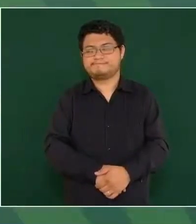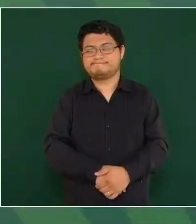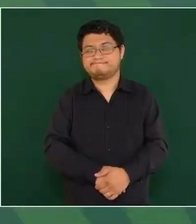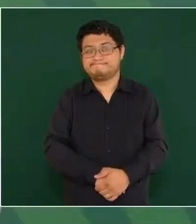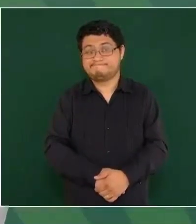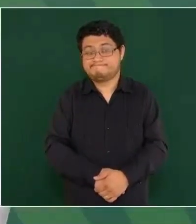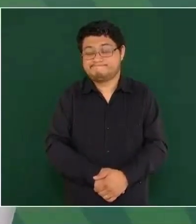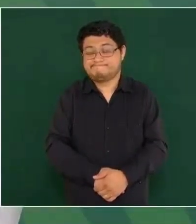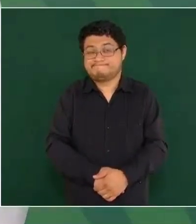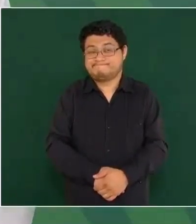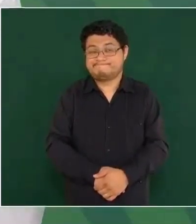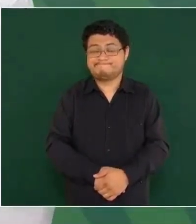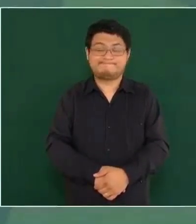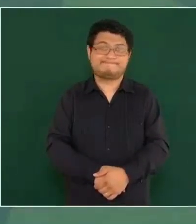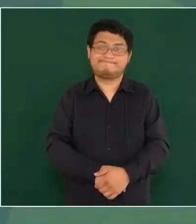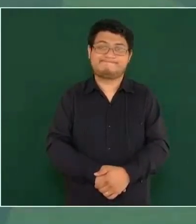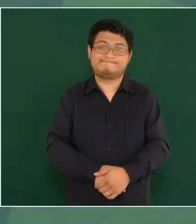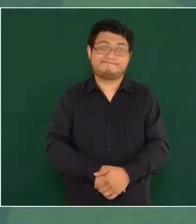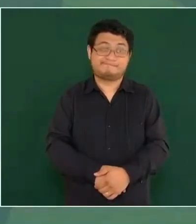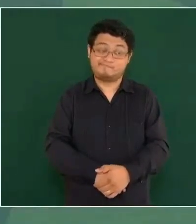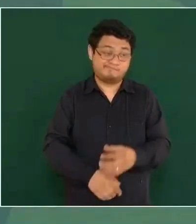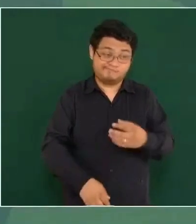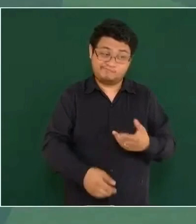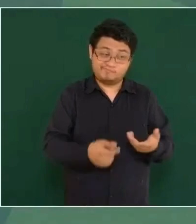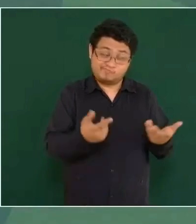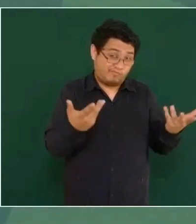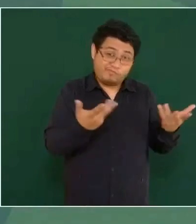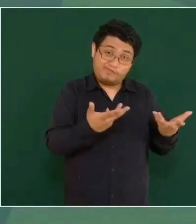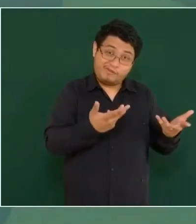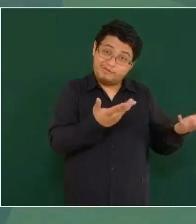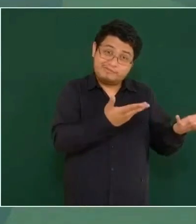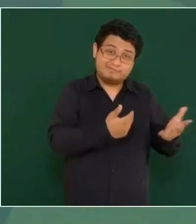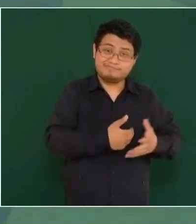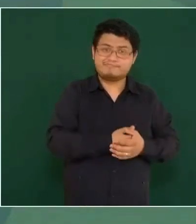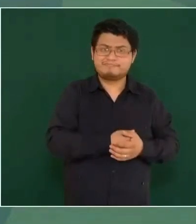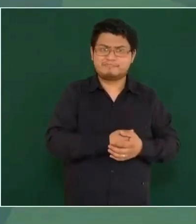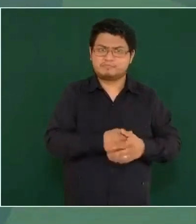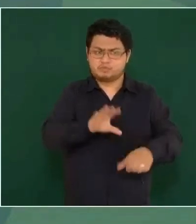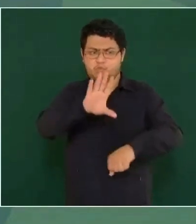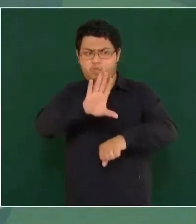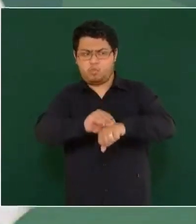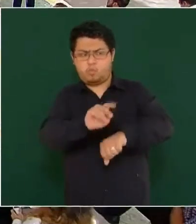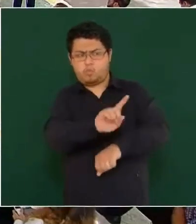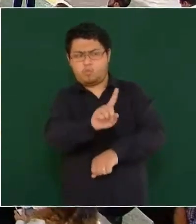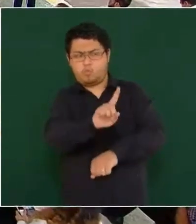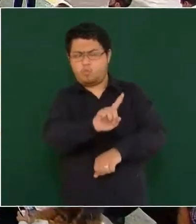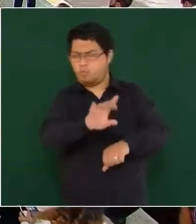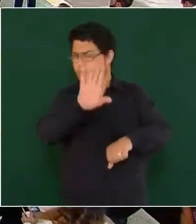no solo no lo hacen sino que no permiten